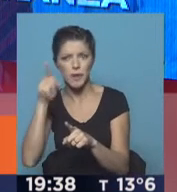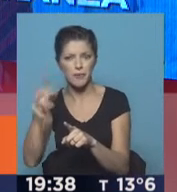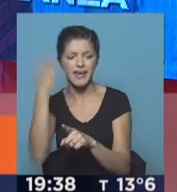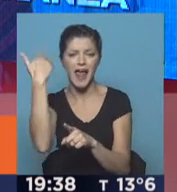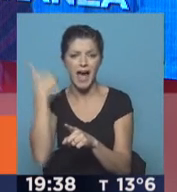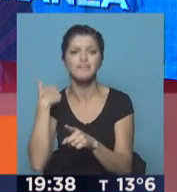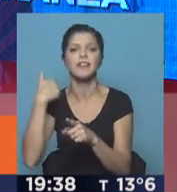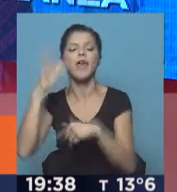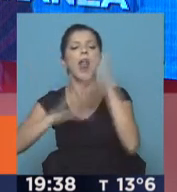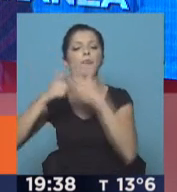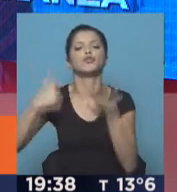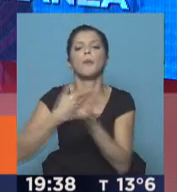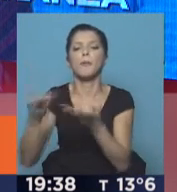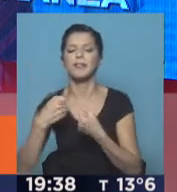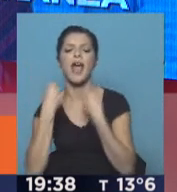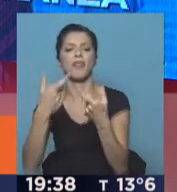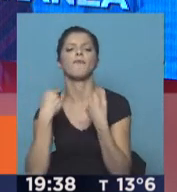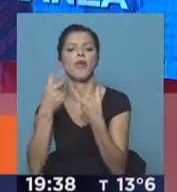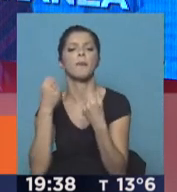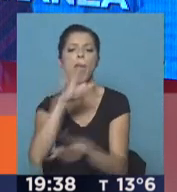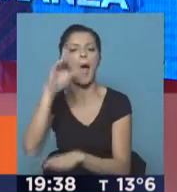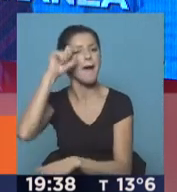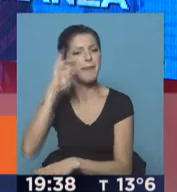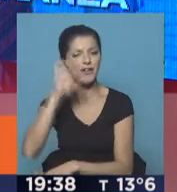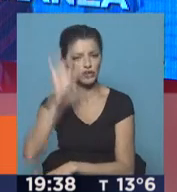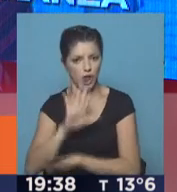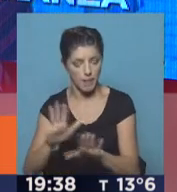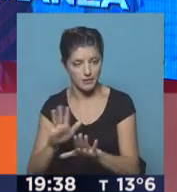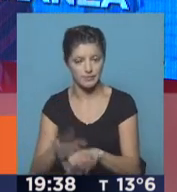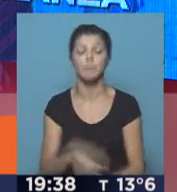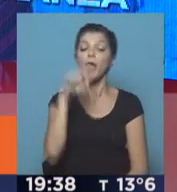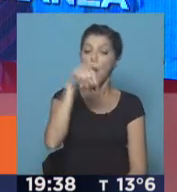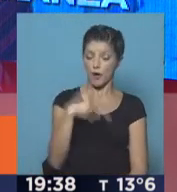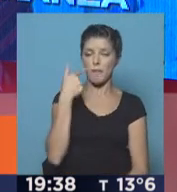Báez. Vamos a compartir ahora una entrevista que le hicimos a Javier Iguacel,